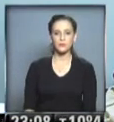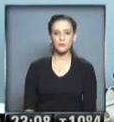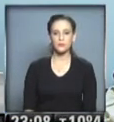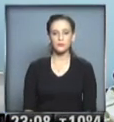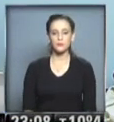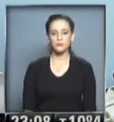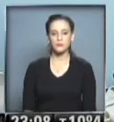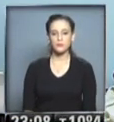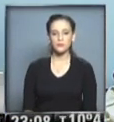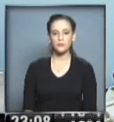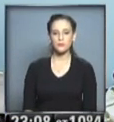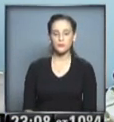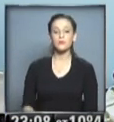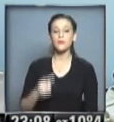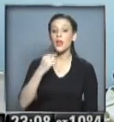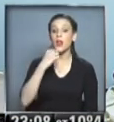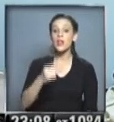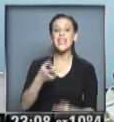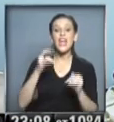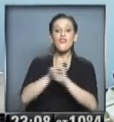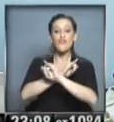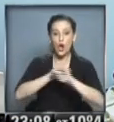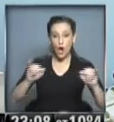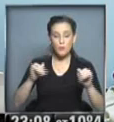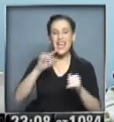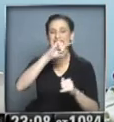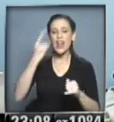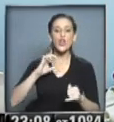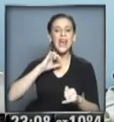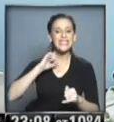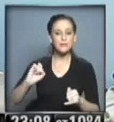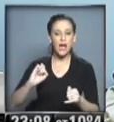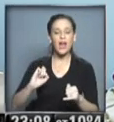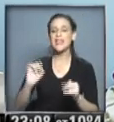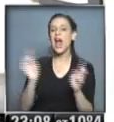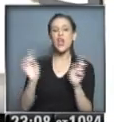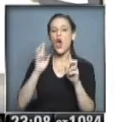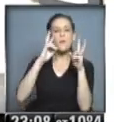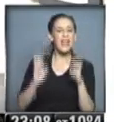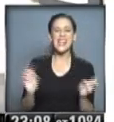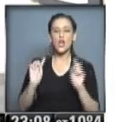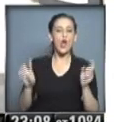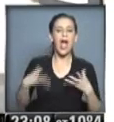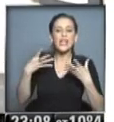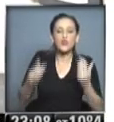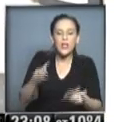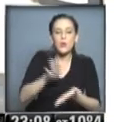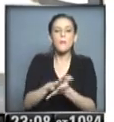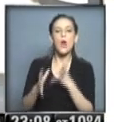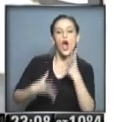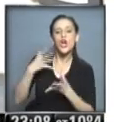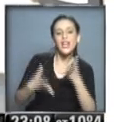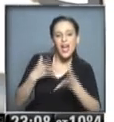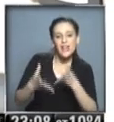amnistía internacional asegura en un informe que el estado español no solo no investiga ni coopera en los procesos contra los crímenes de la